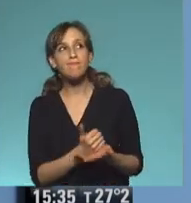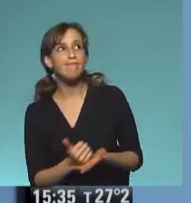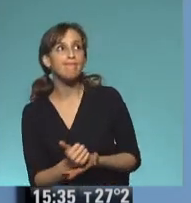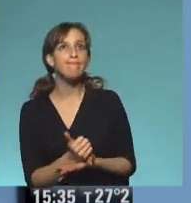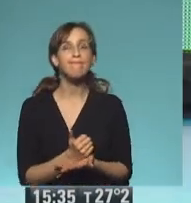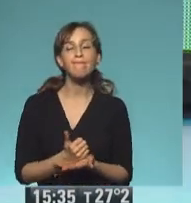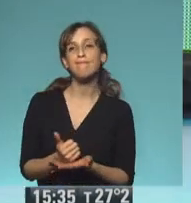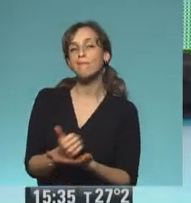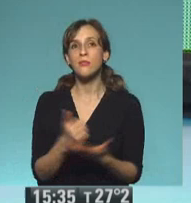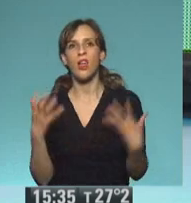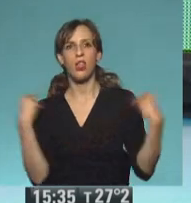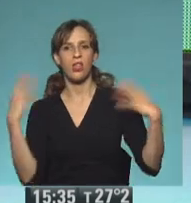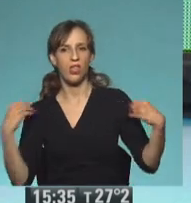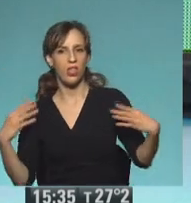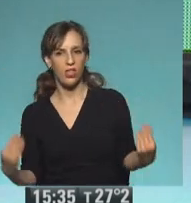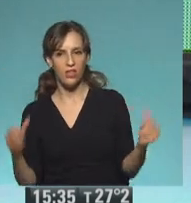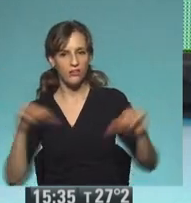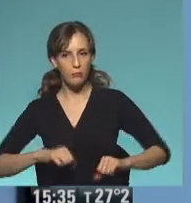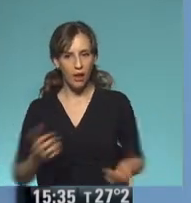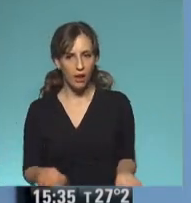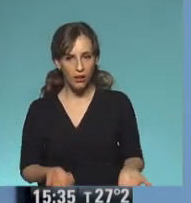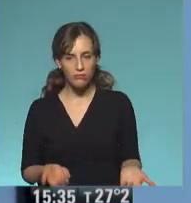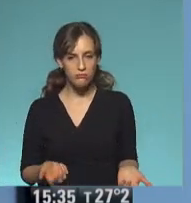si no lo espero, seguirán todas lisas en su